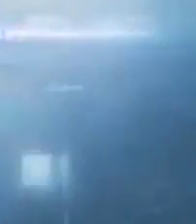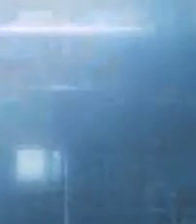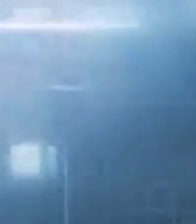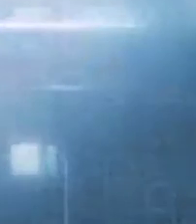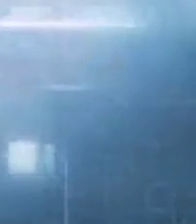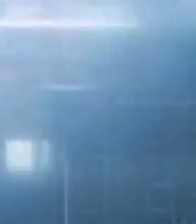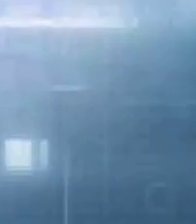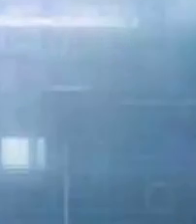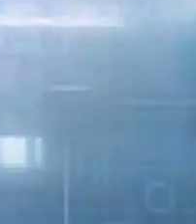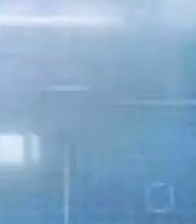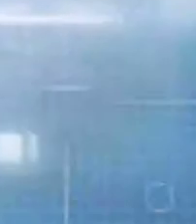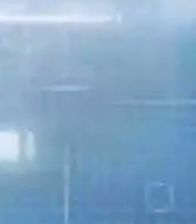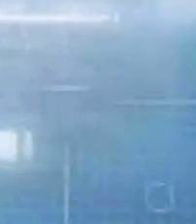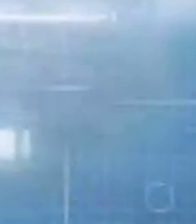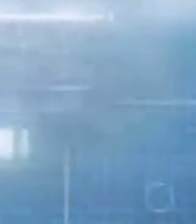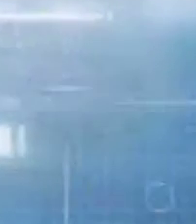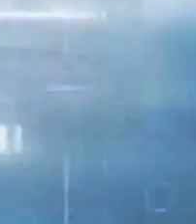i